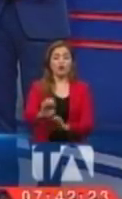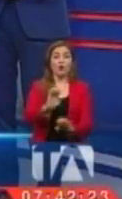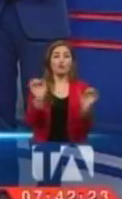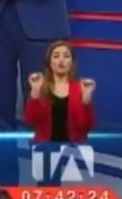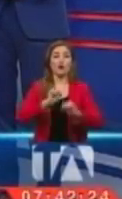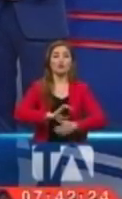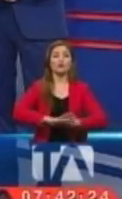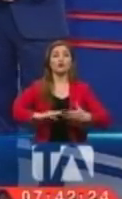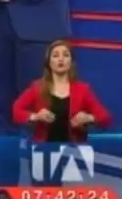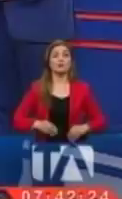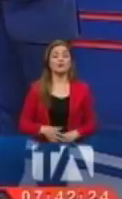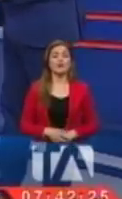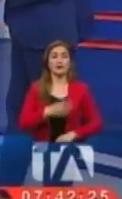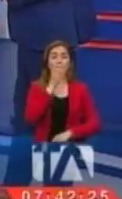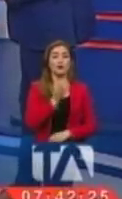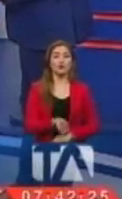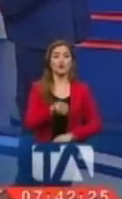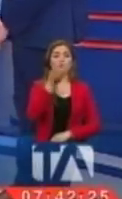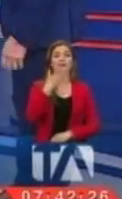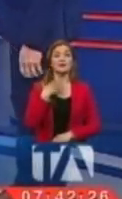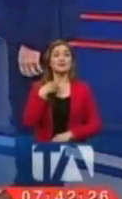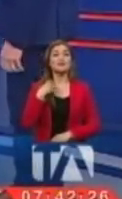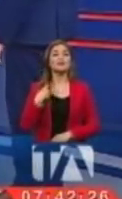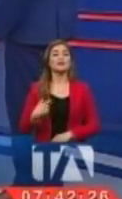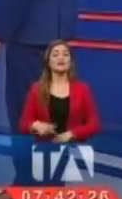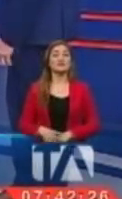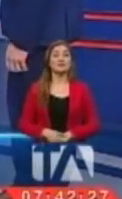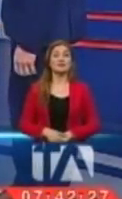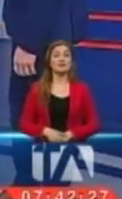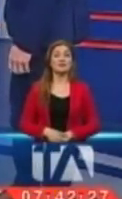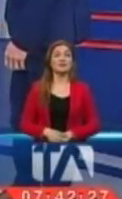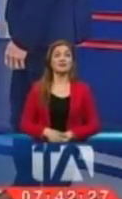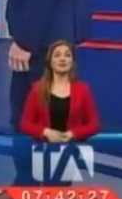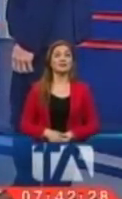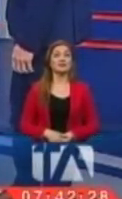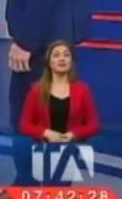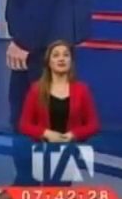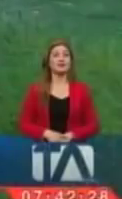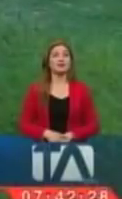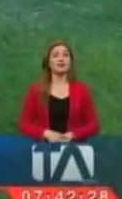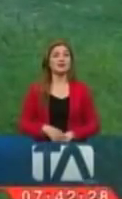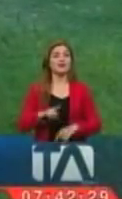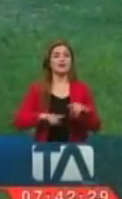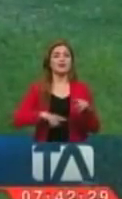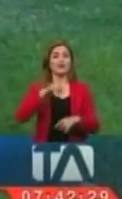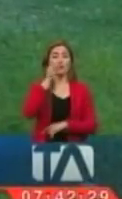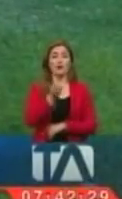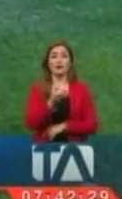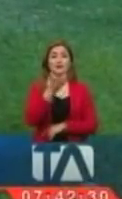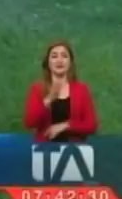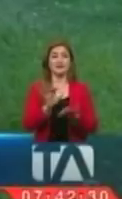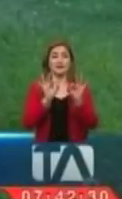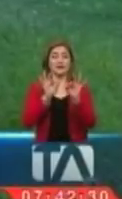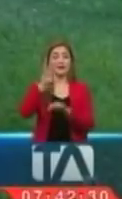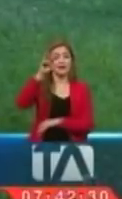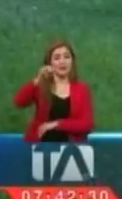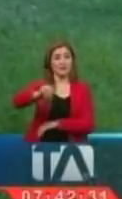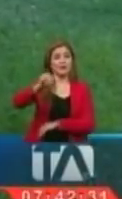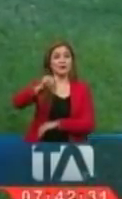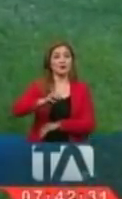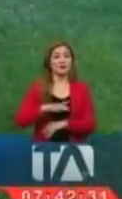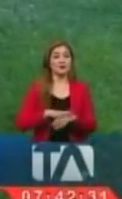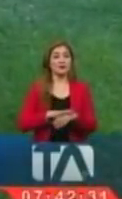posibles soluciones fer buenos días qué tal compañeros y amigos televidentes un excelente martes para